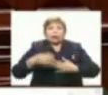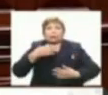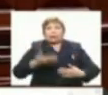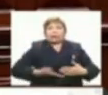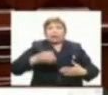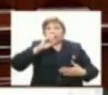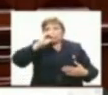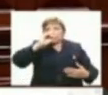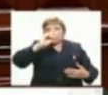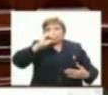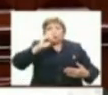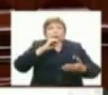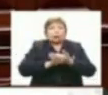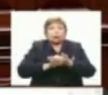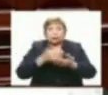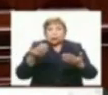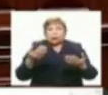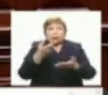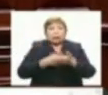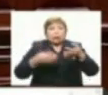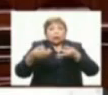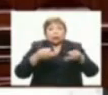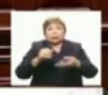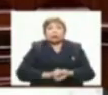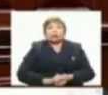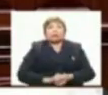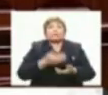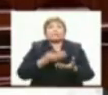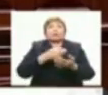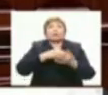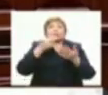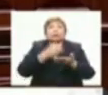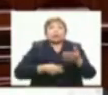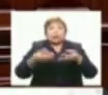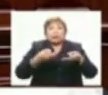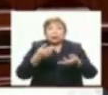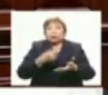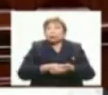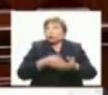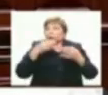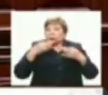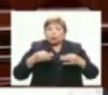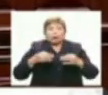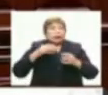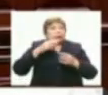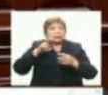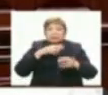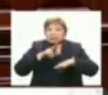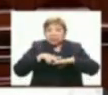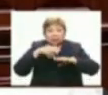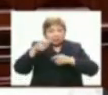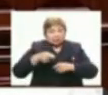cero. Con salud y reactivación económica, promoviendo el consumo de productos sanos ecológicos. Para